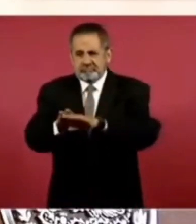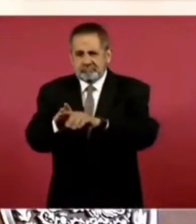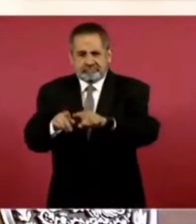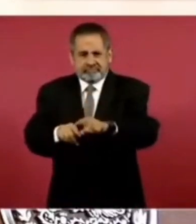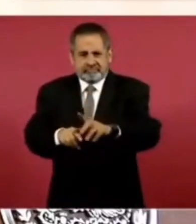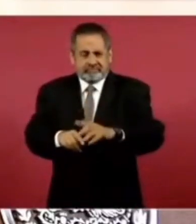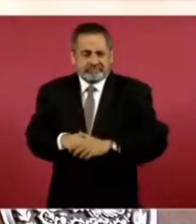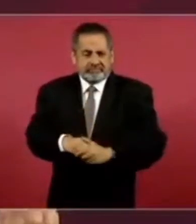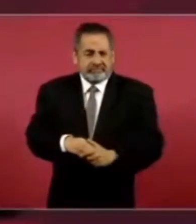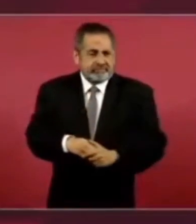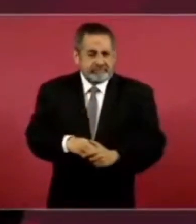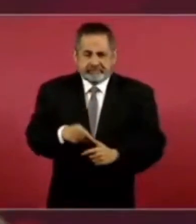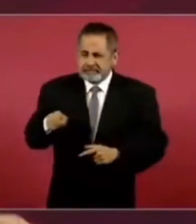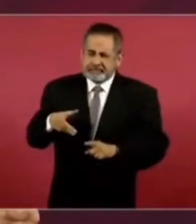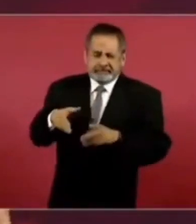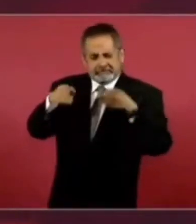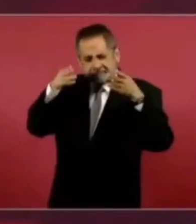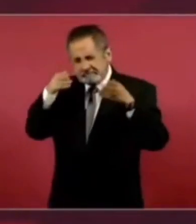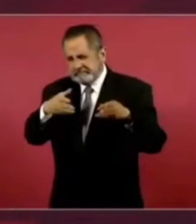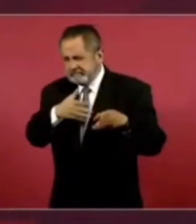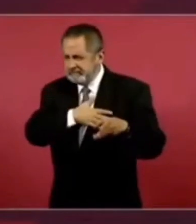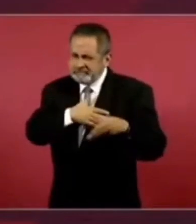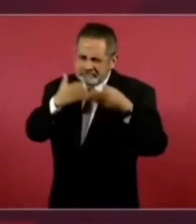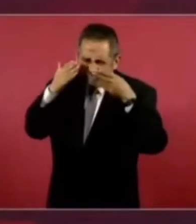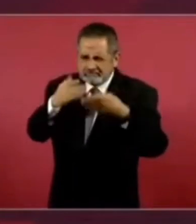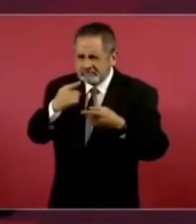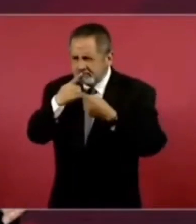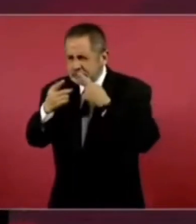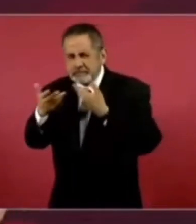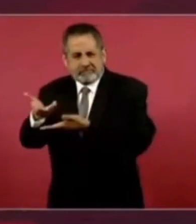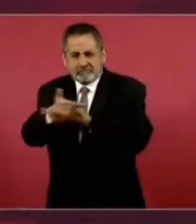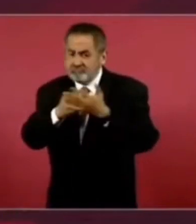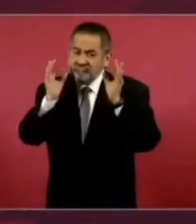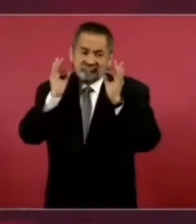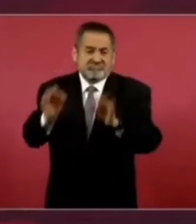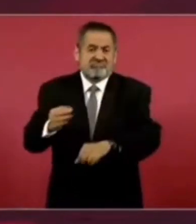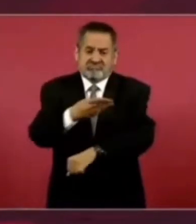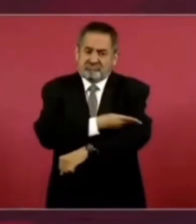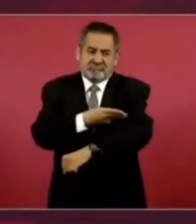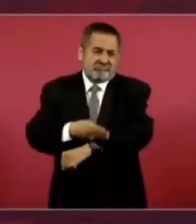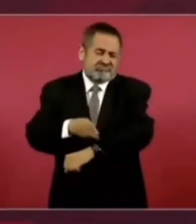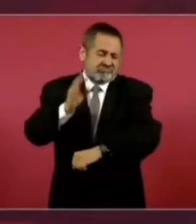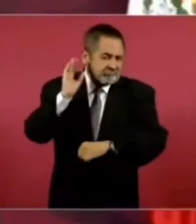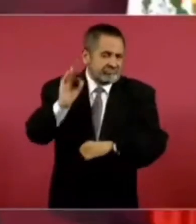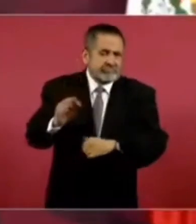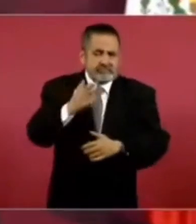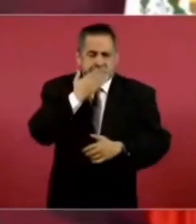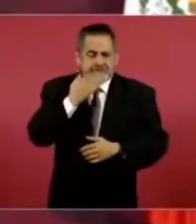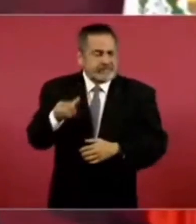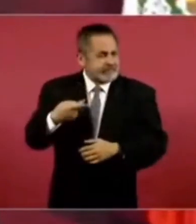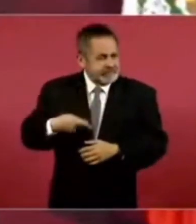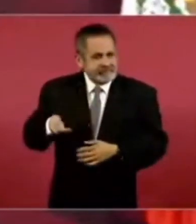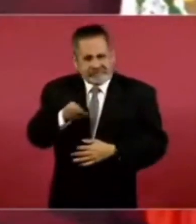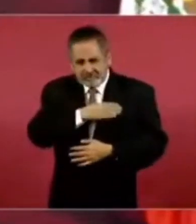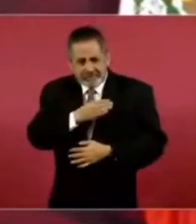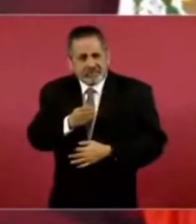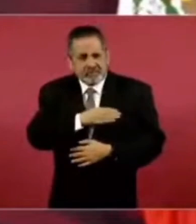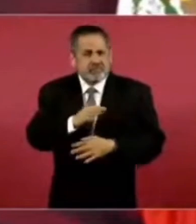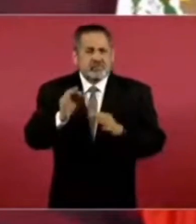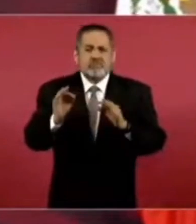con tanta vocación democrática como Madero, hombre bueno,